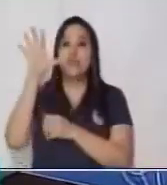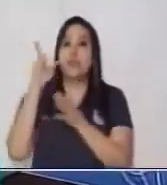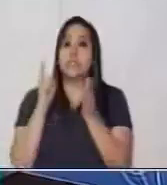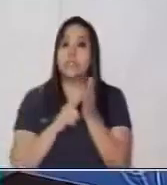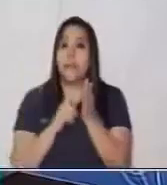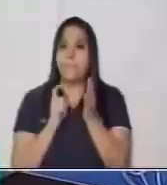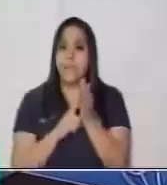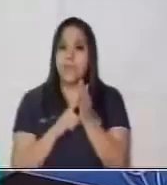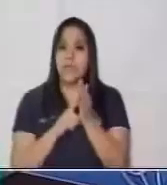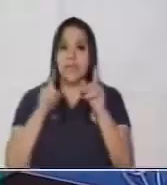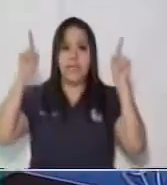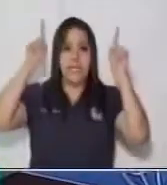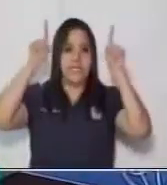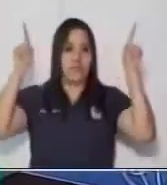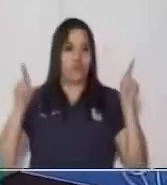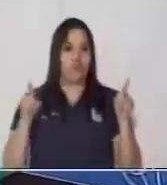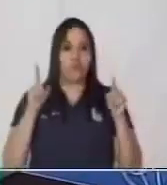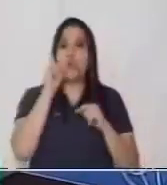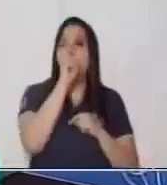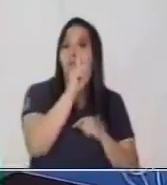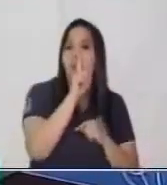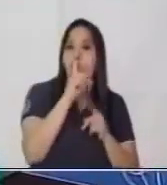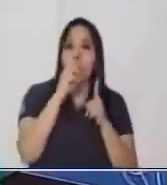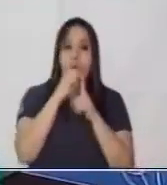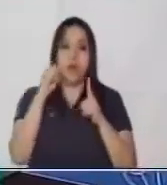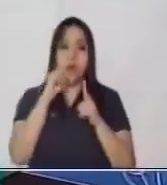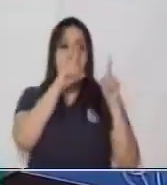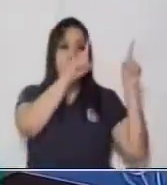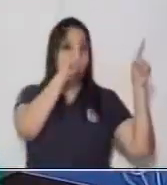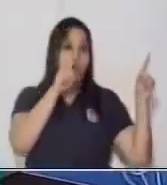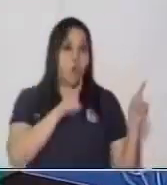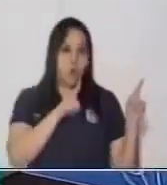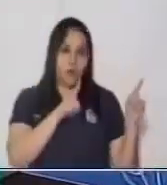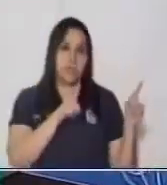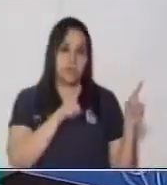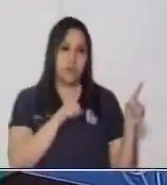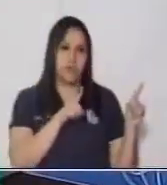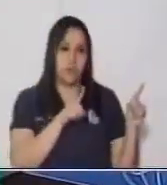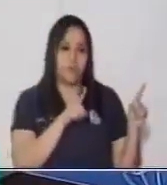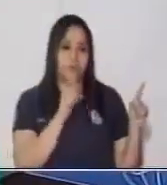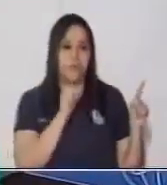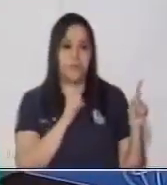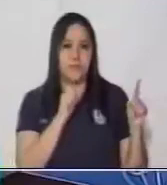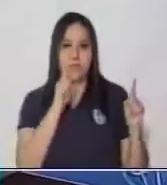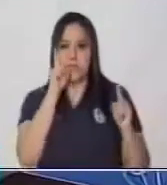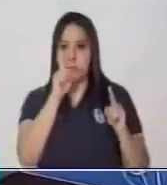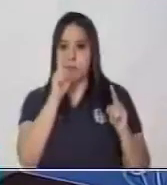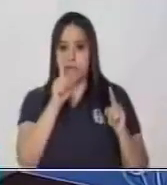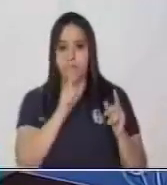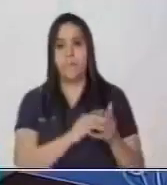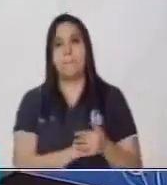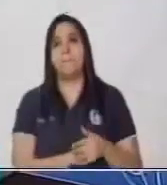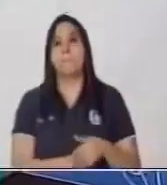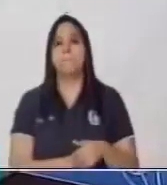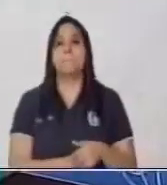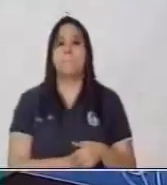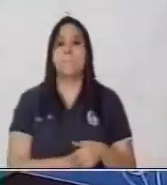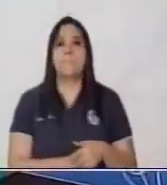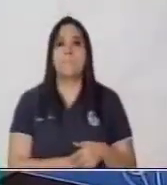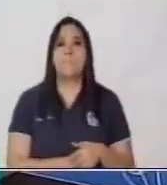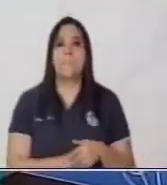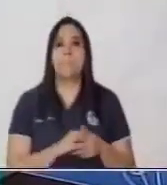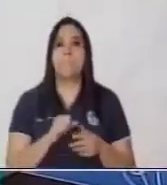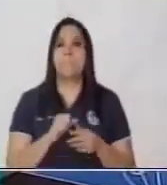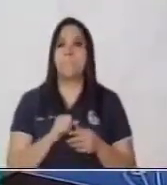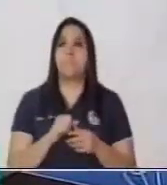su examen sería especialmente la primera proposición. ¿Ok?